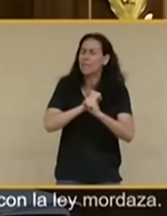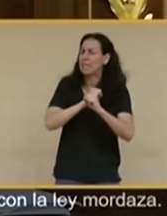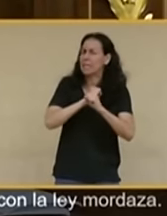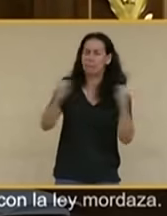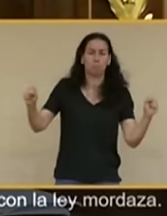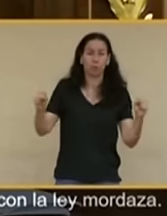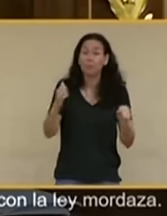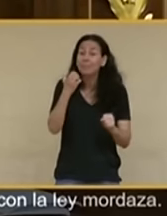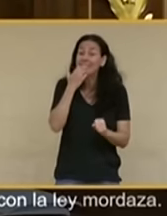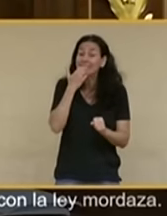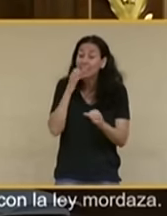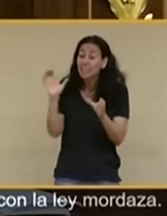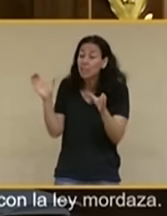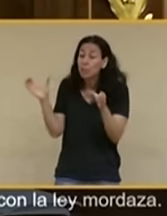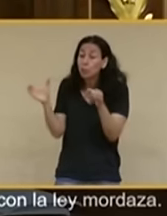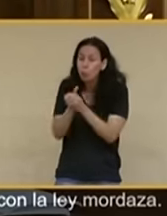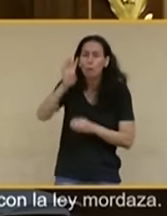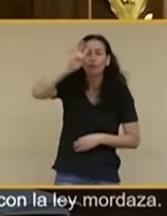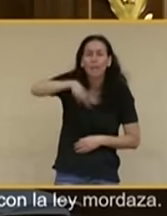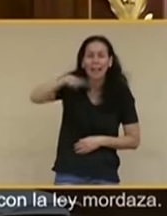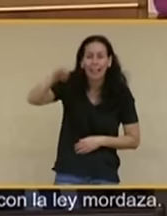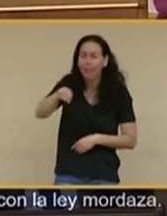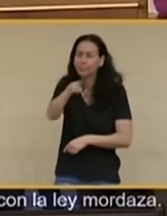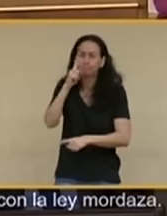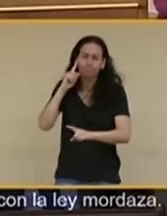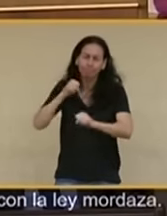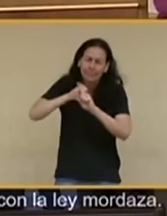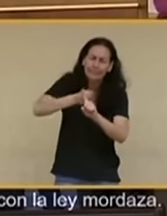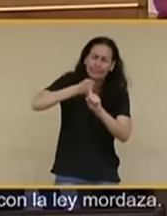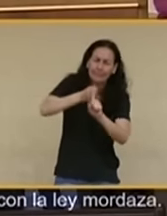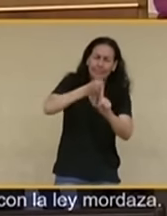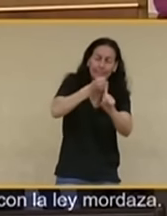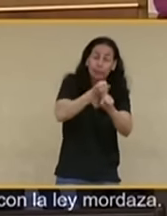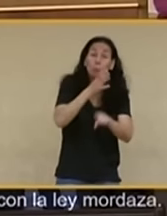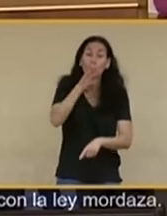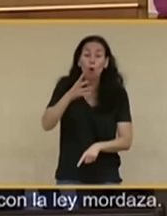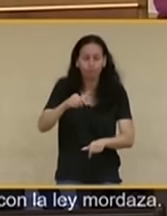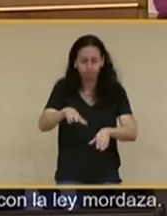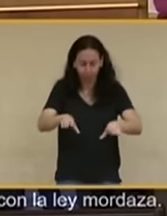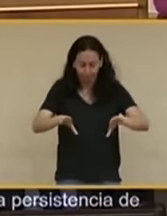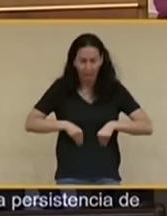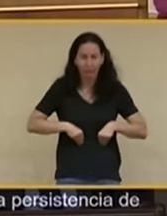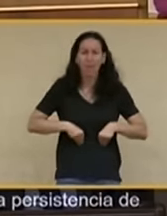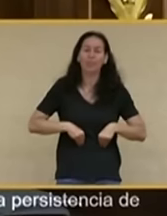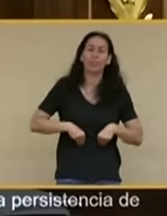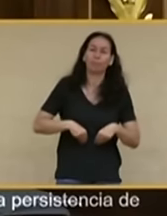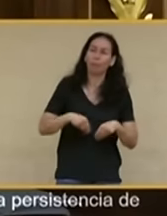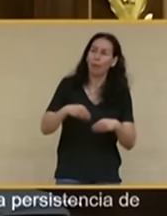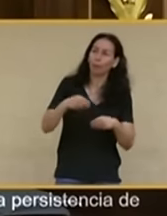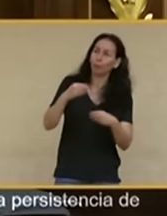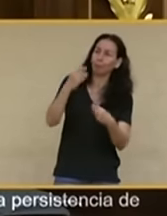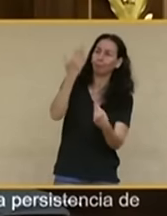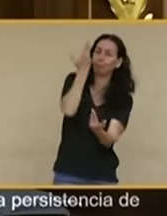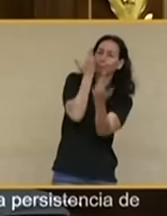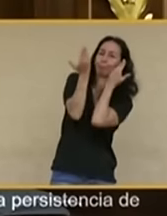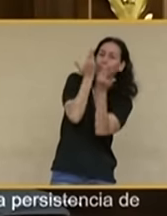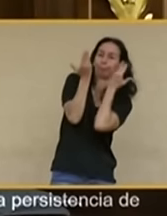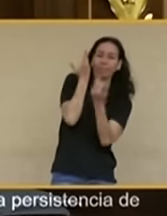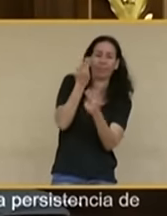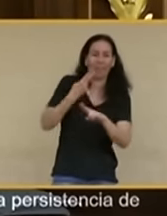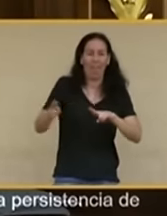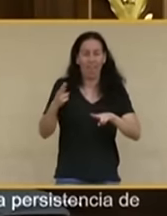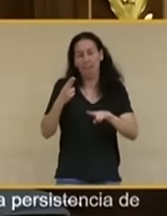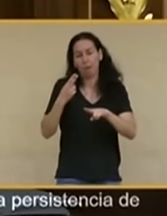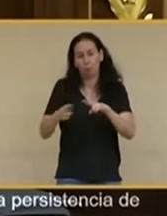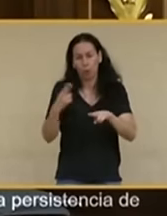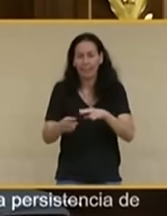la persistencia de miles de catalanas y catalanes que no han aceptado, no hemos aceptado lecciones de democracia de quienes todavía